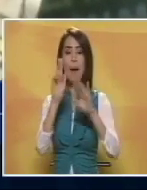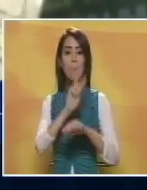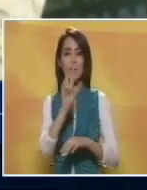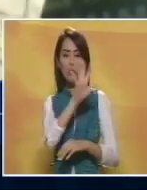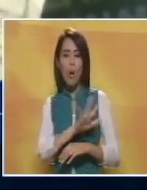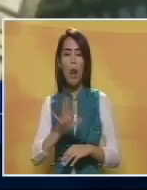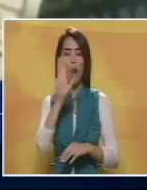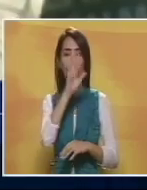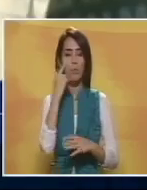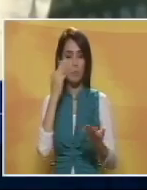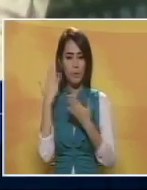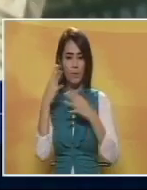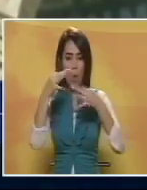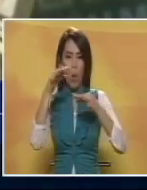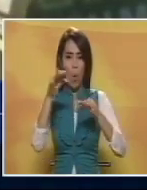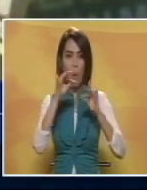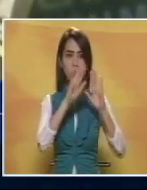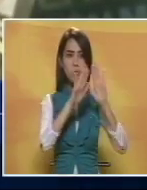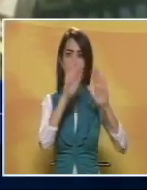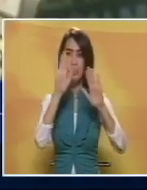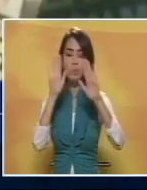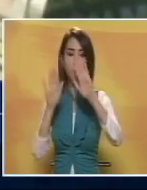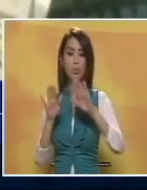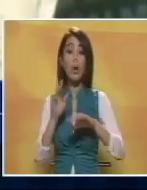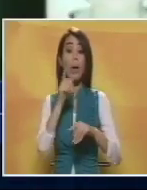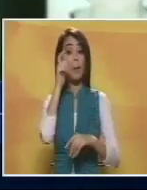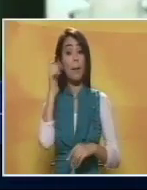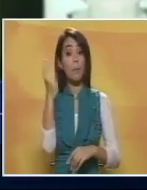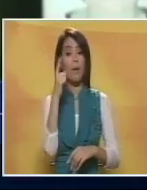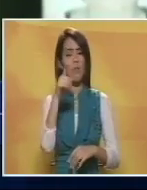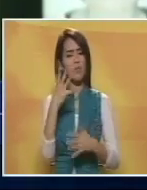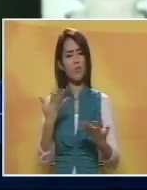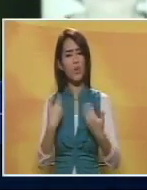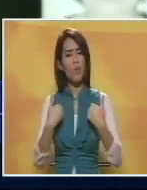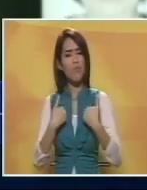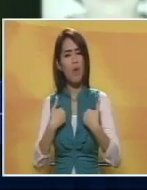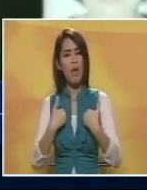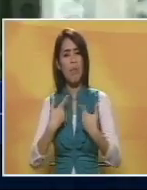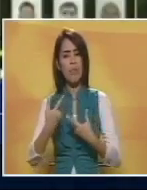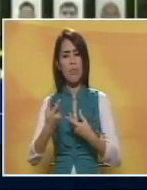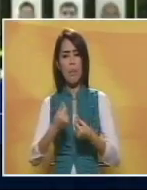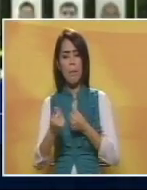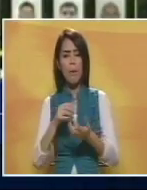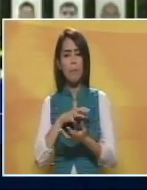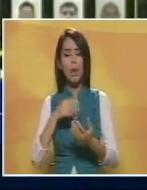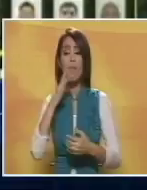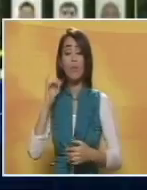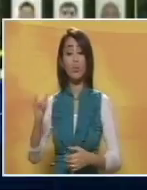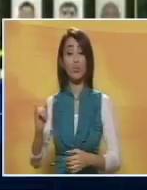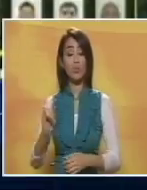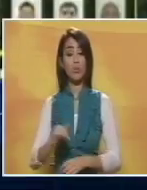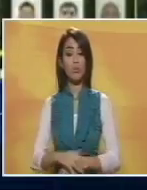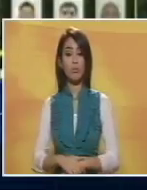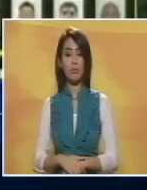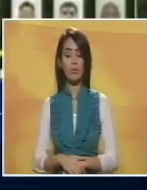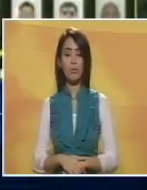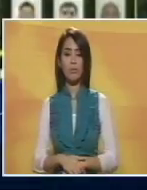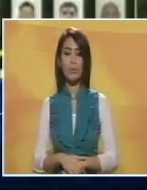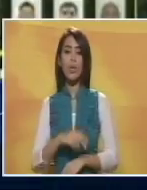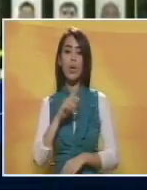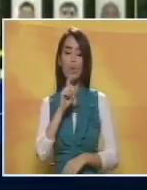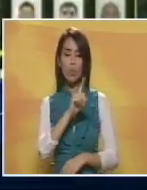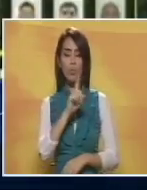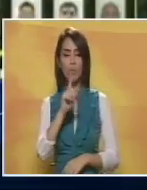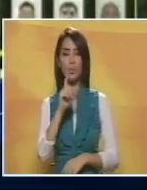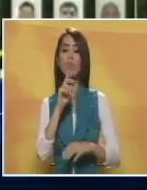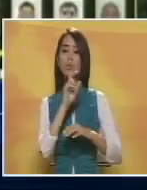nacional para que nuestro pueblo, que ha sido víctima de esta guerra económica, los denuncie a través del 911,